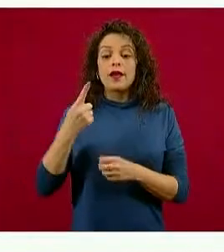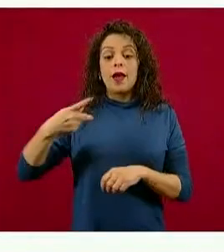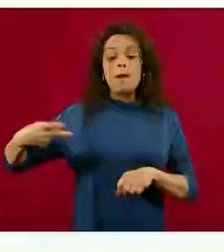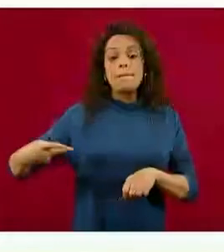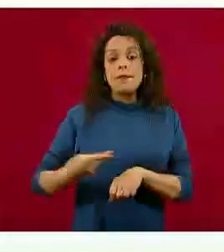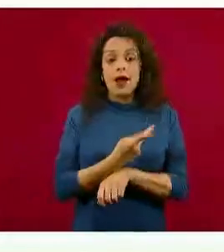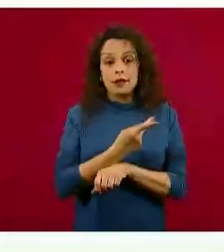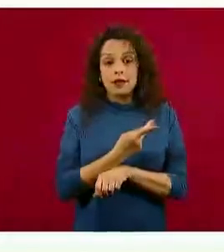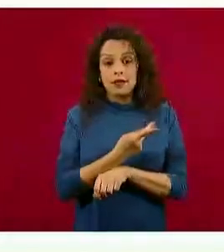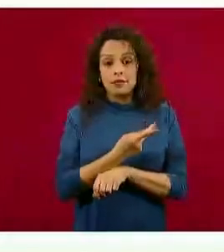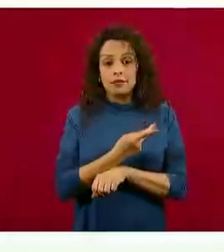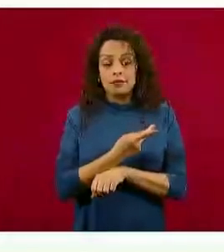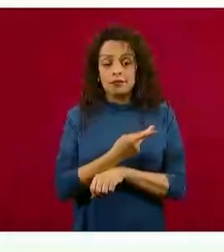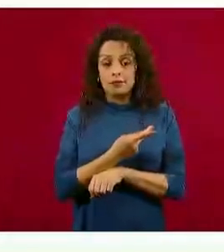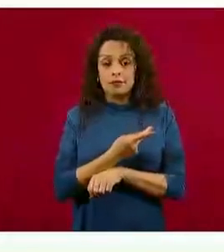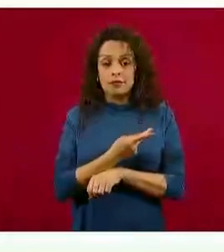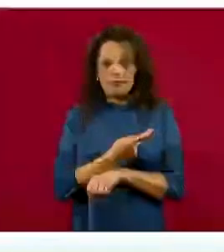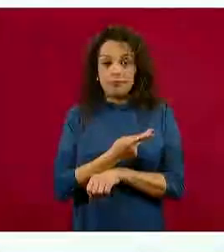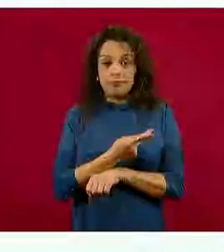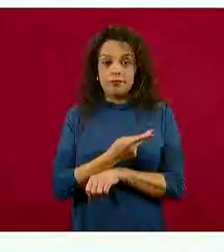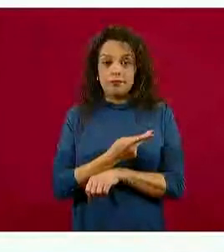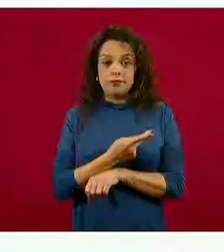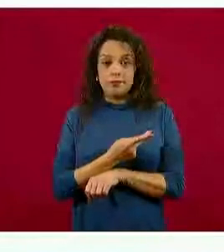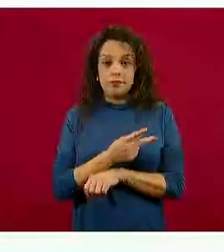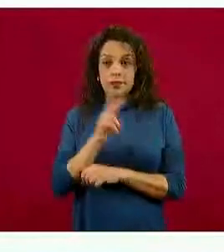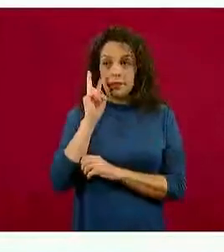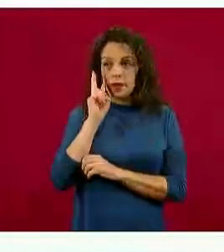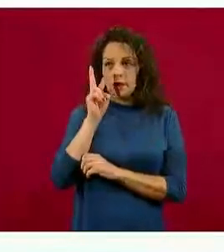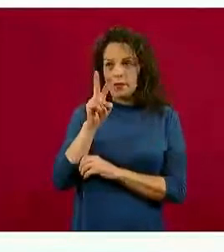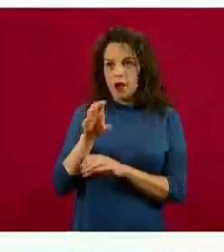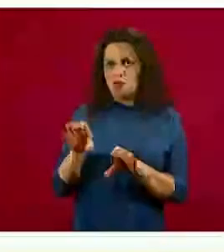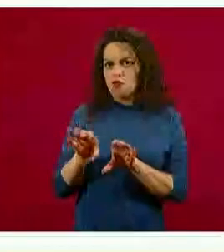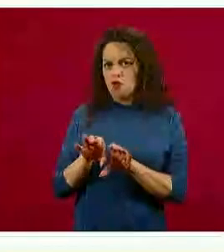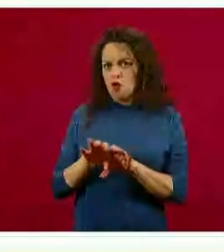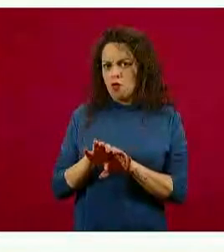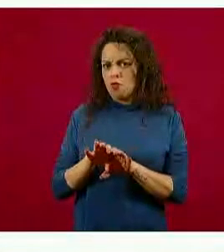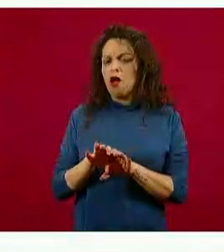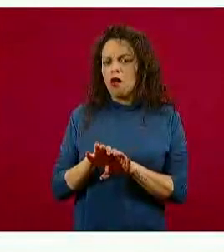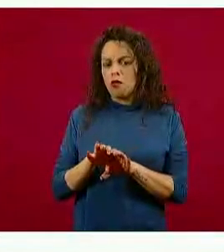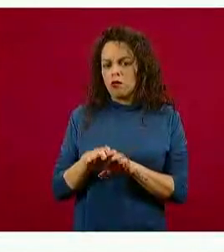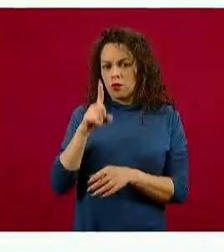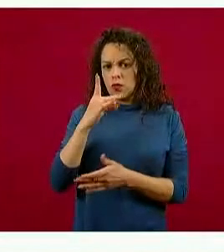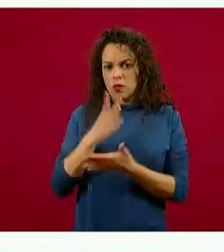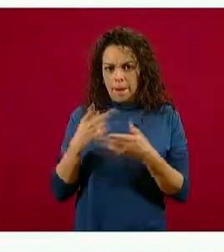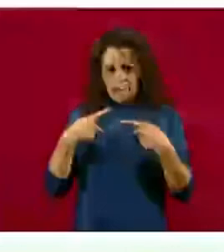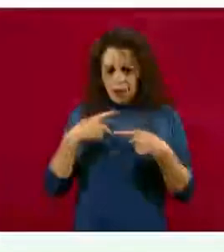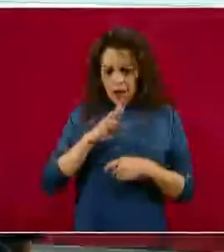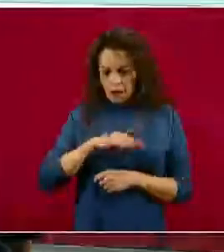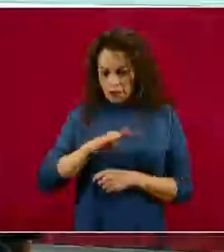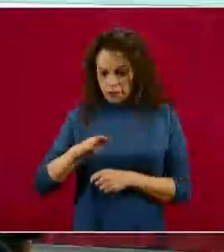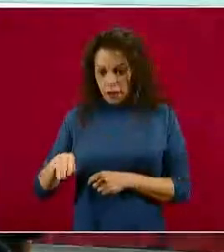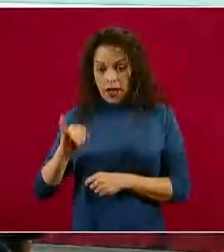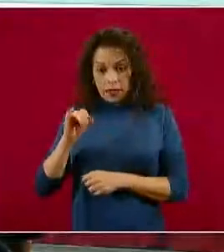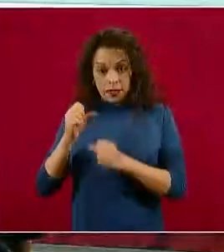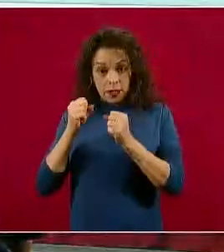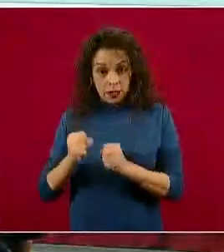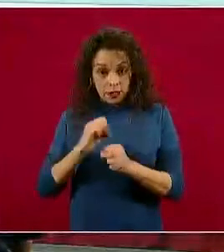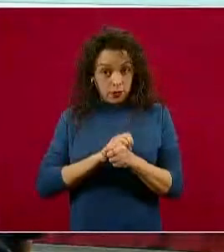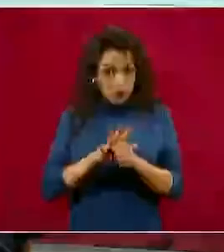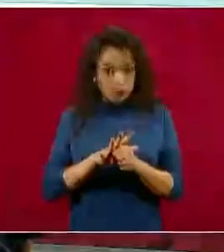decir, no nos quedamos o no vamos a ver la tendencia solamente de las defunciones confirmadas, dado que